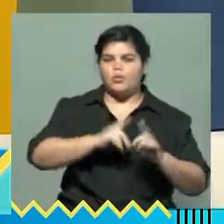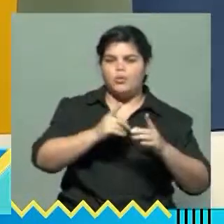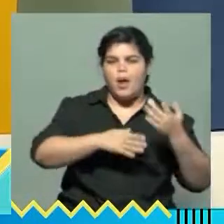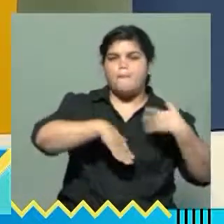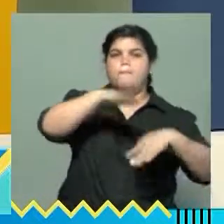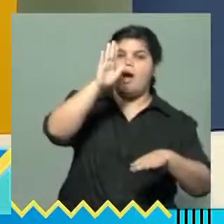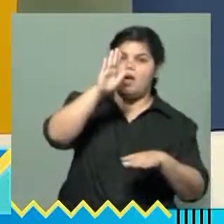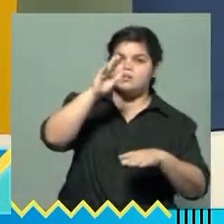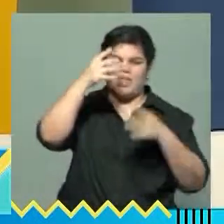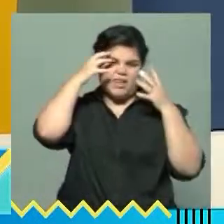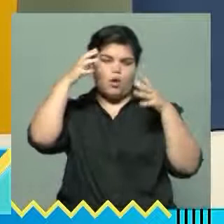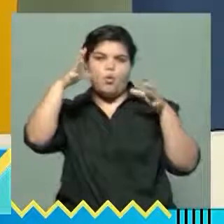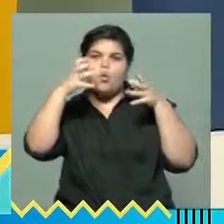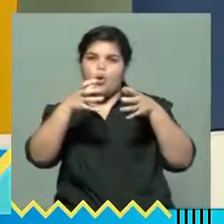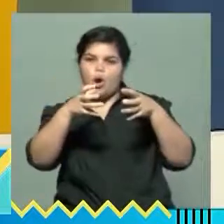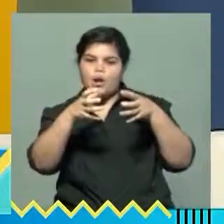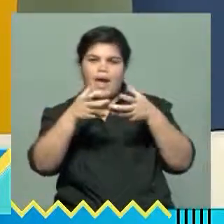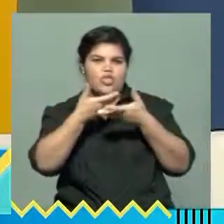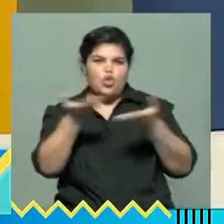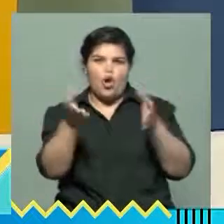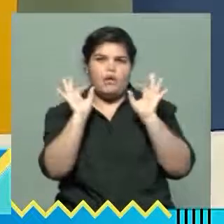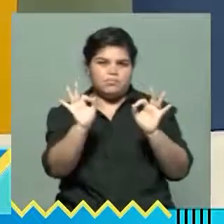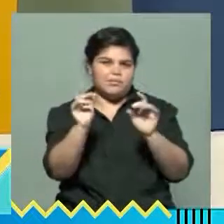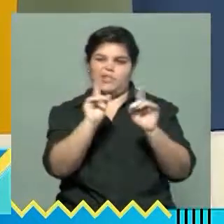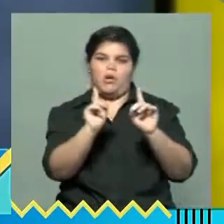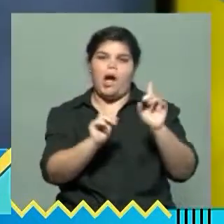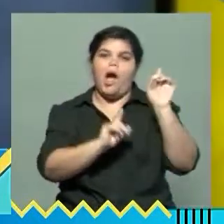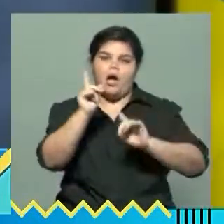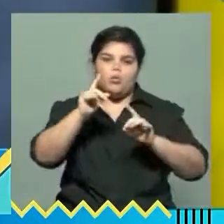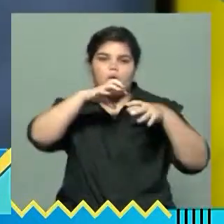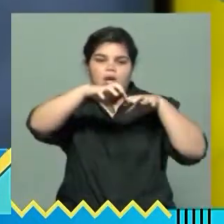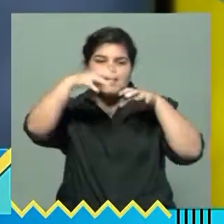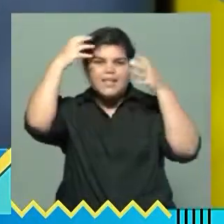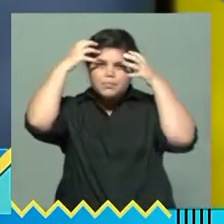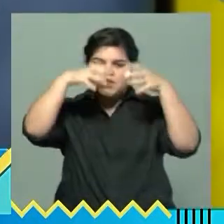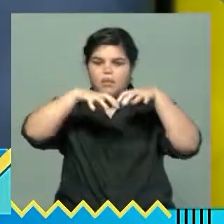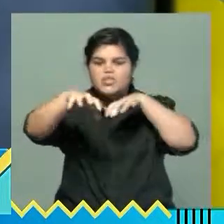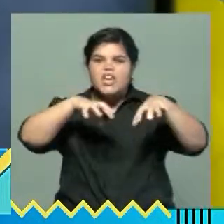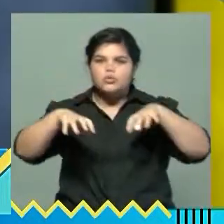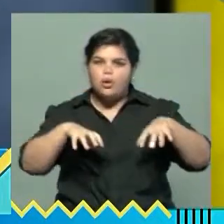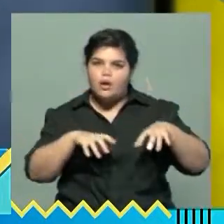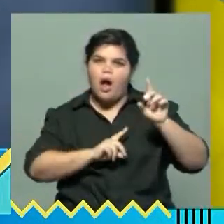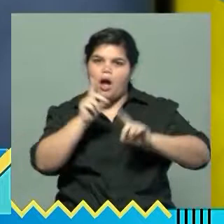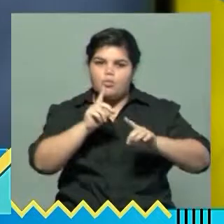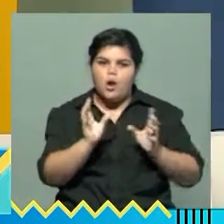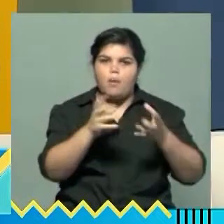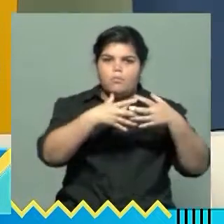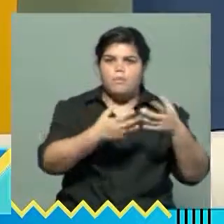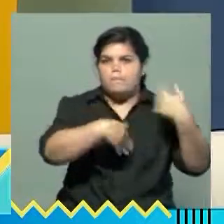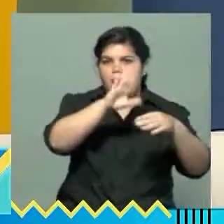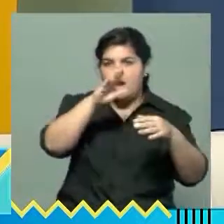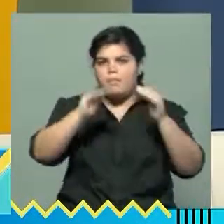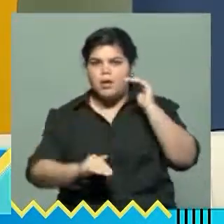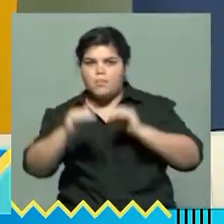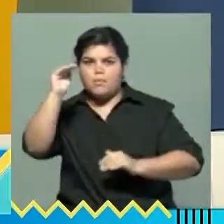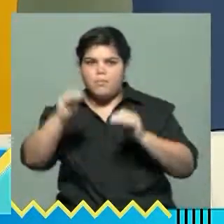es una generalidad para toda la anatomía cerebral lo que estoy diciendo, pero no podemos decir lo que no se aprende en los 5 años primero